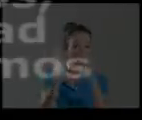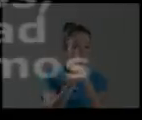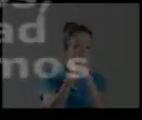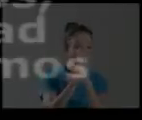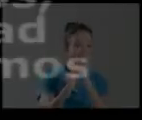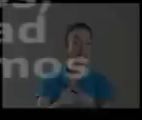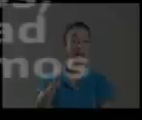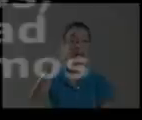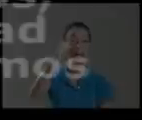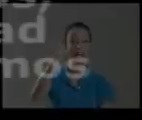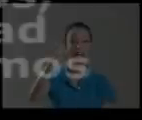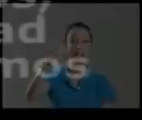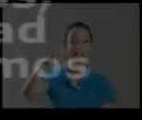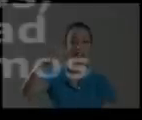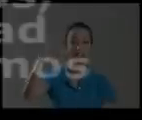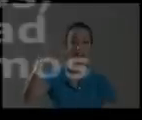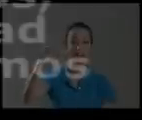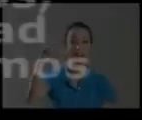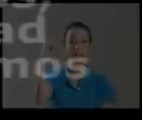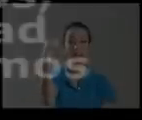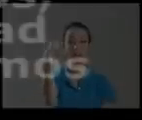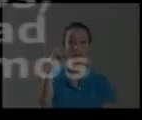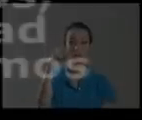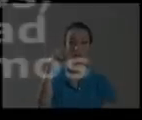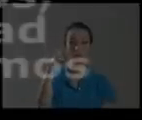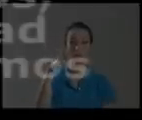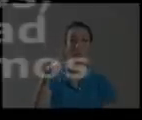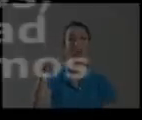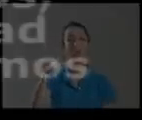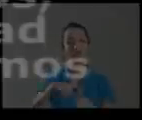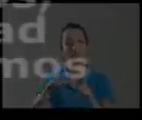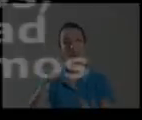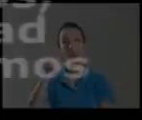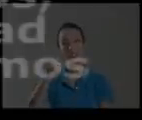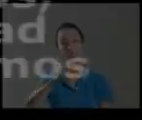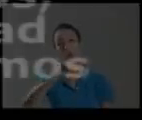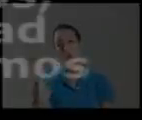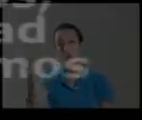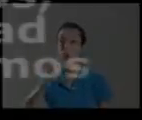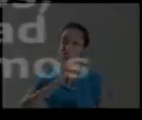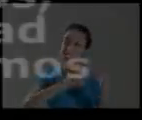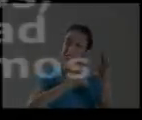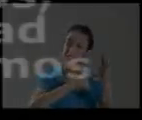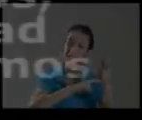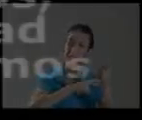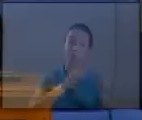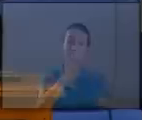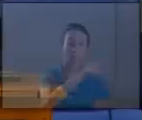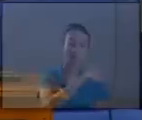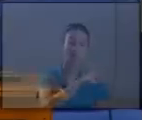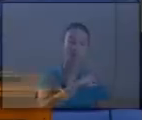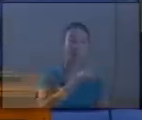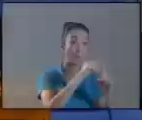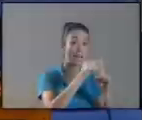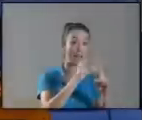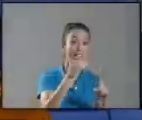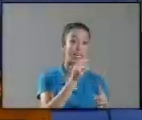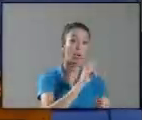Porque usted sabe que enviaron espías a Canaán y esos eran parte del pueblo de Dios. Pero esto le da otra